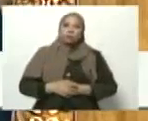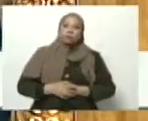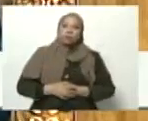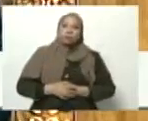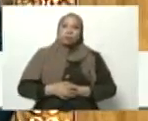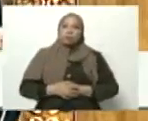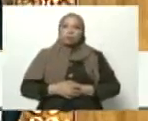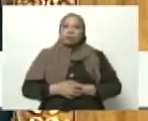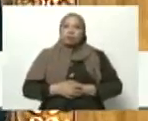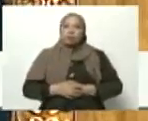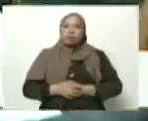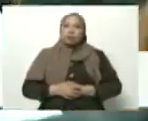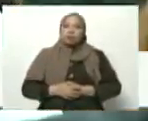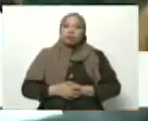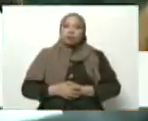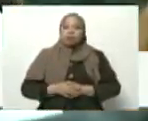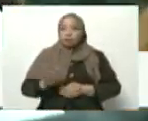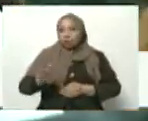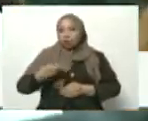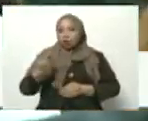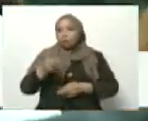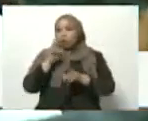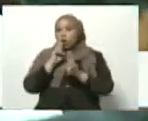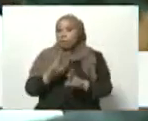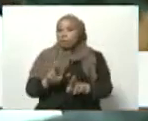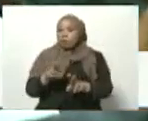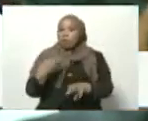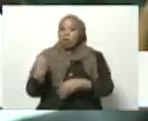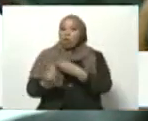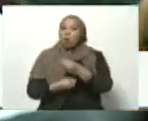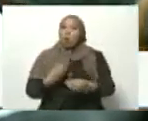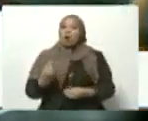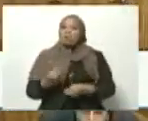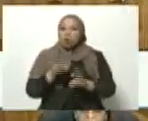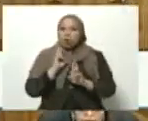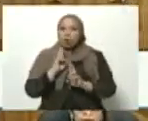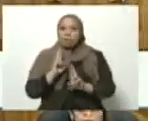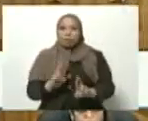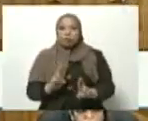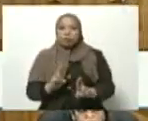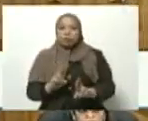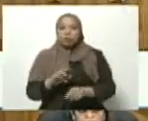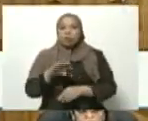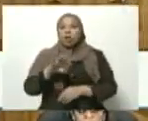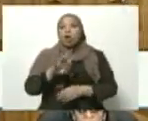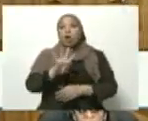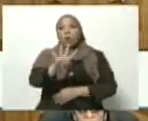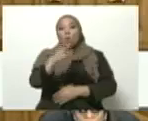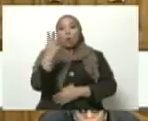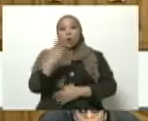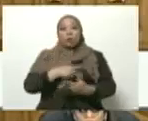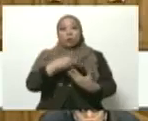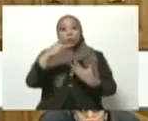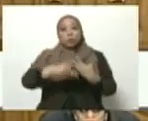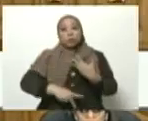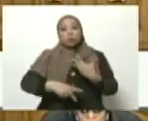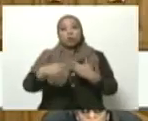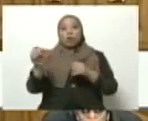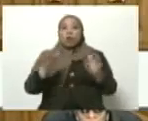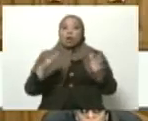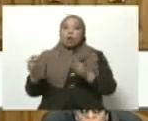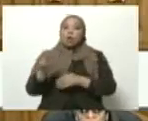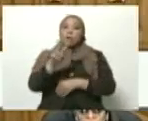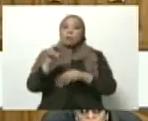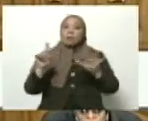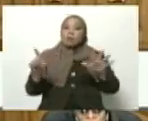Y que cómo podemos responder, decían vamos a responder a esto. Hubo un cuarto plan en marzo de 2020, 26